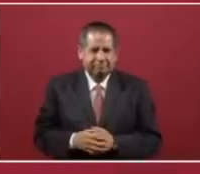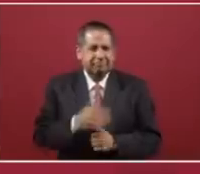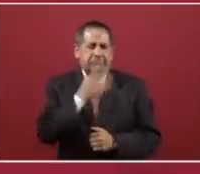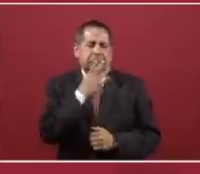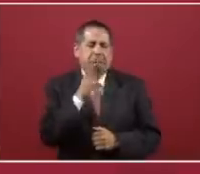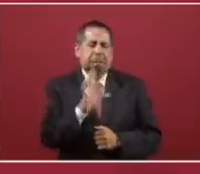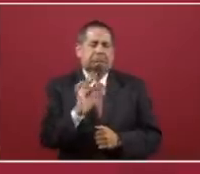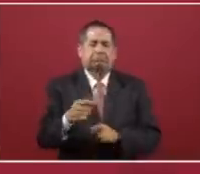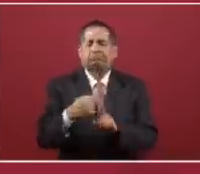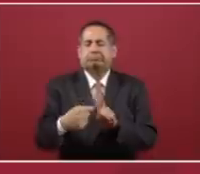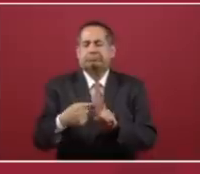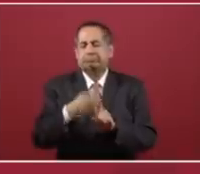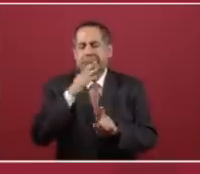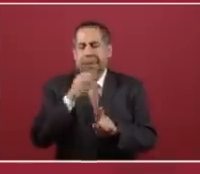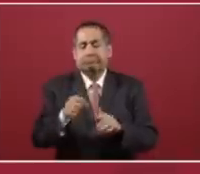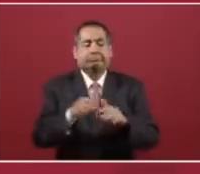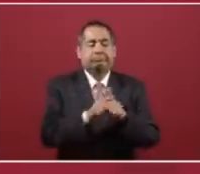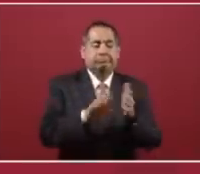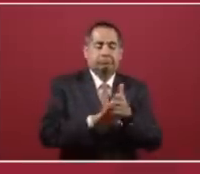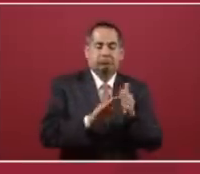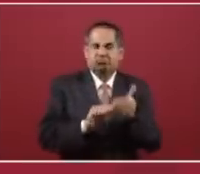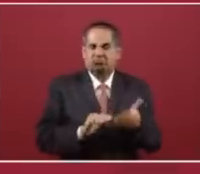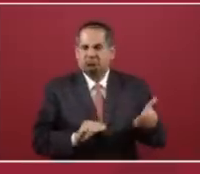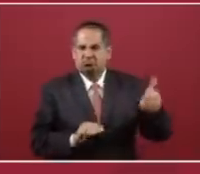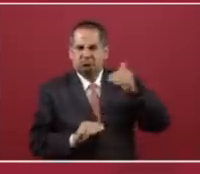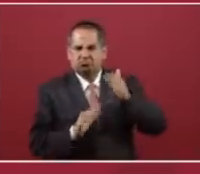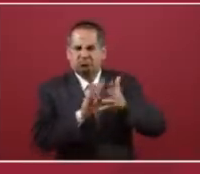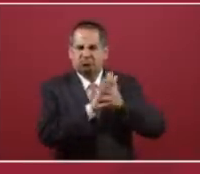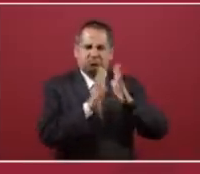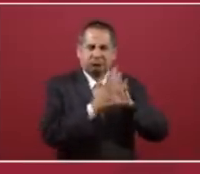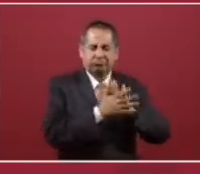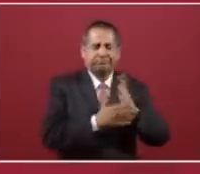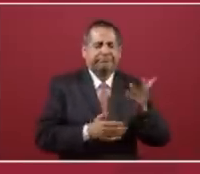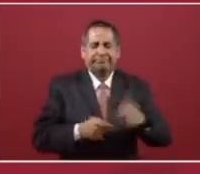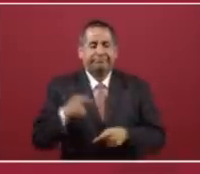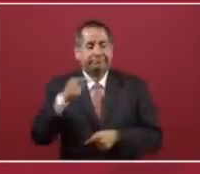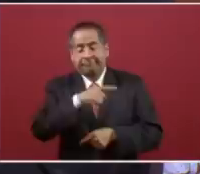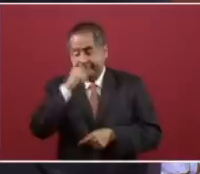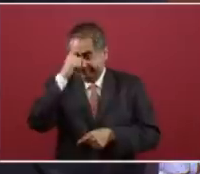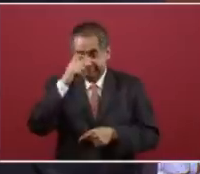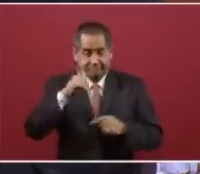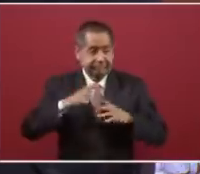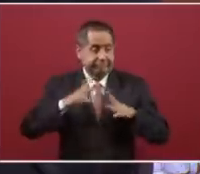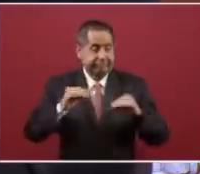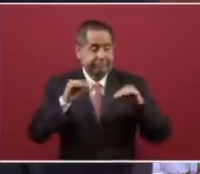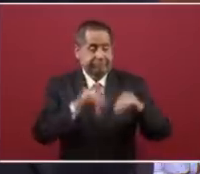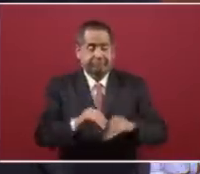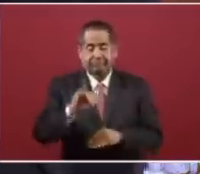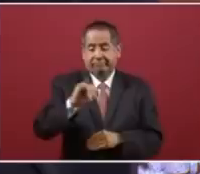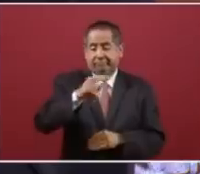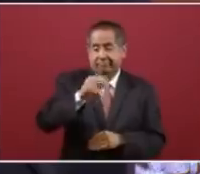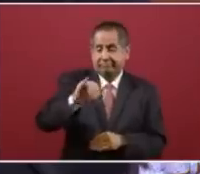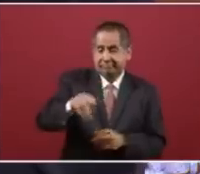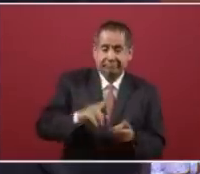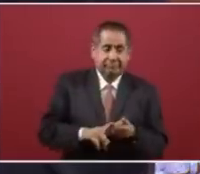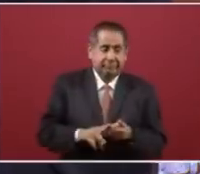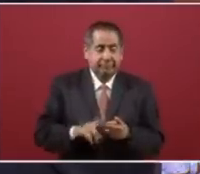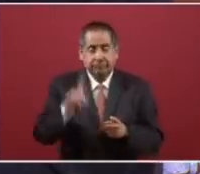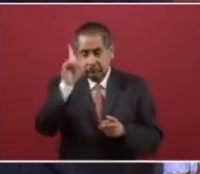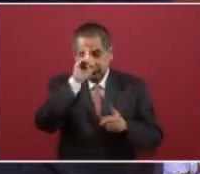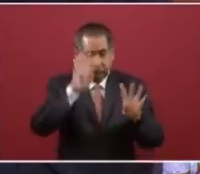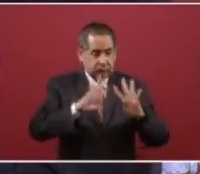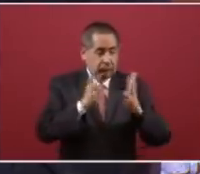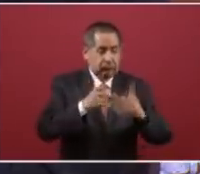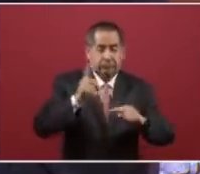nivel esto que crearon el instituto de la transparencia el consejo anticorrupción